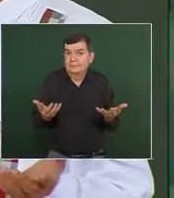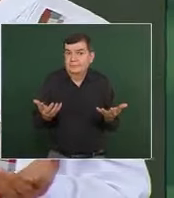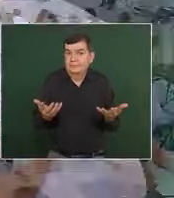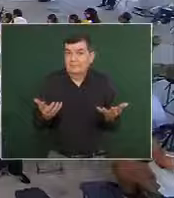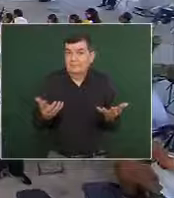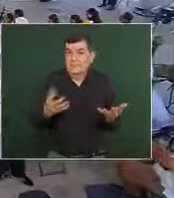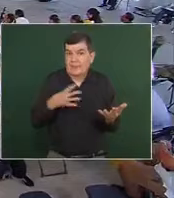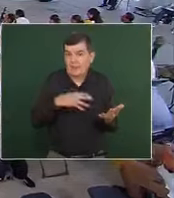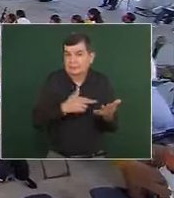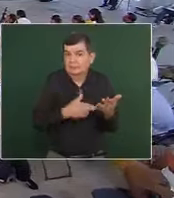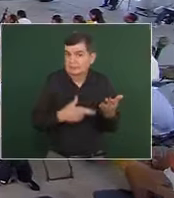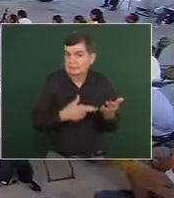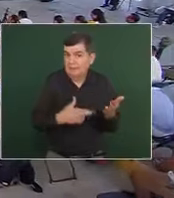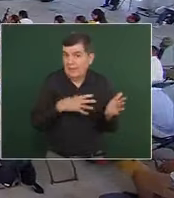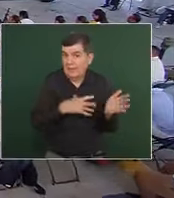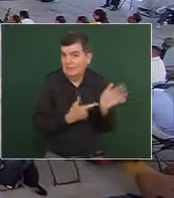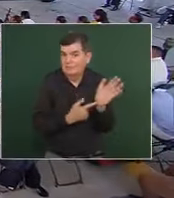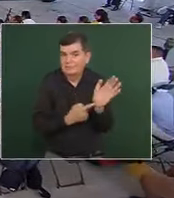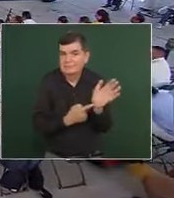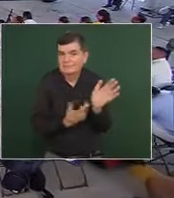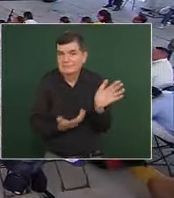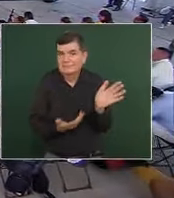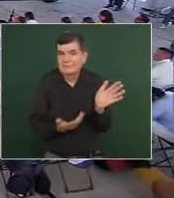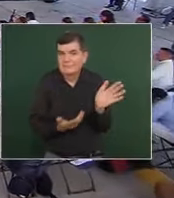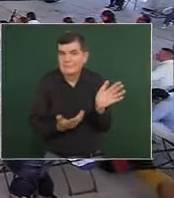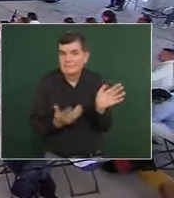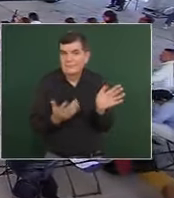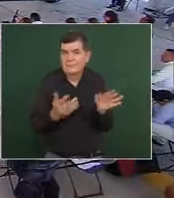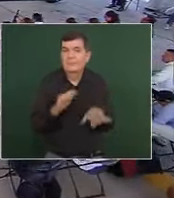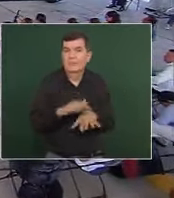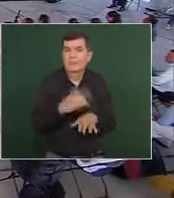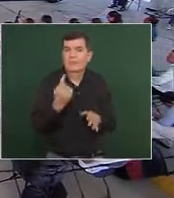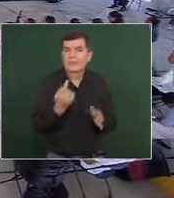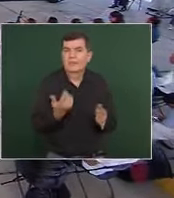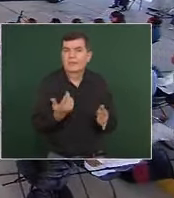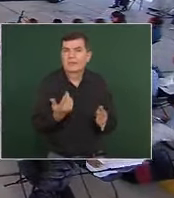sí hay resultados, porque